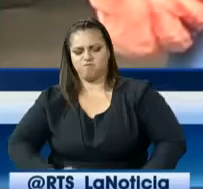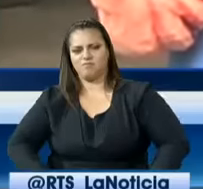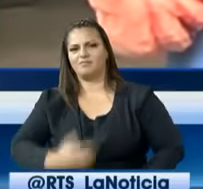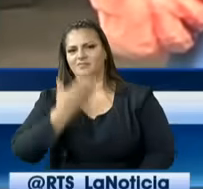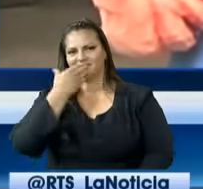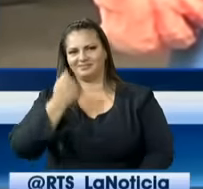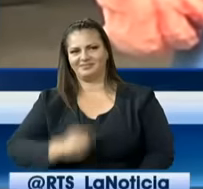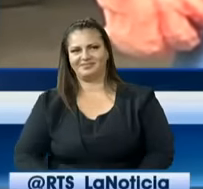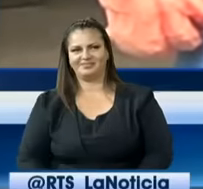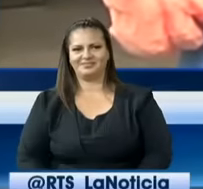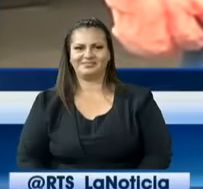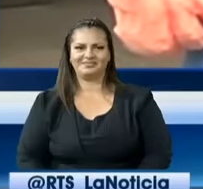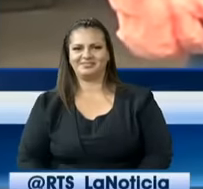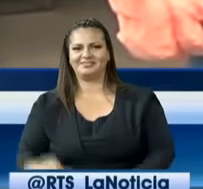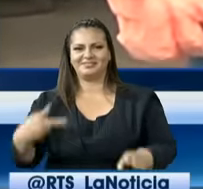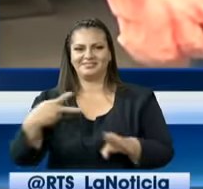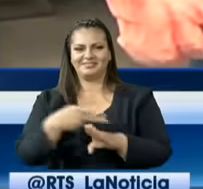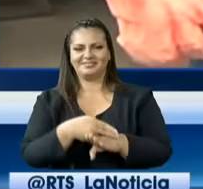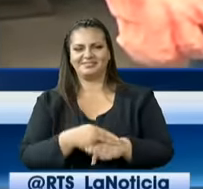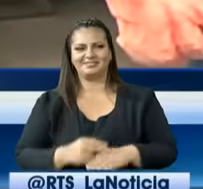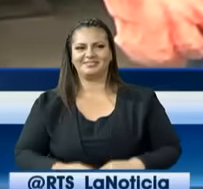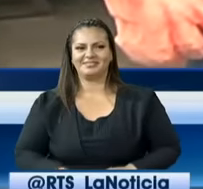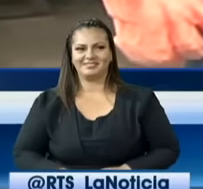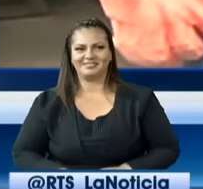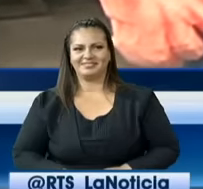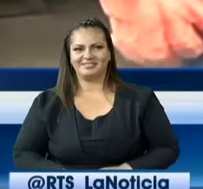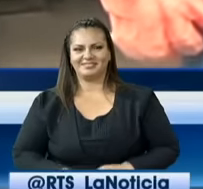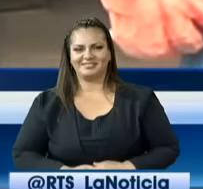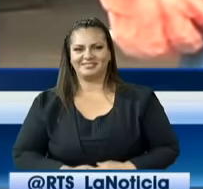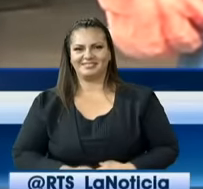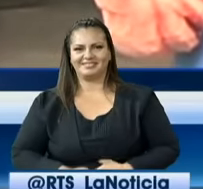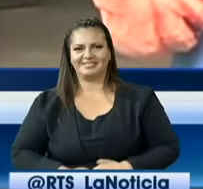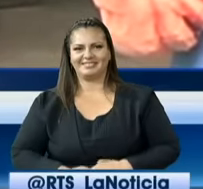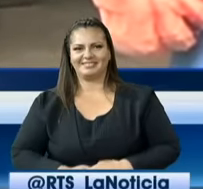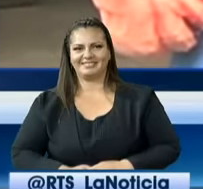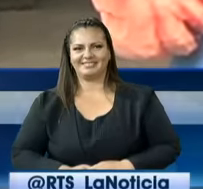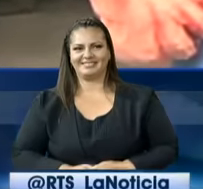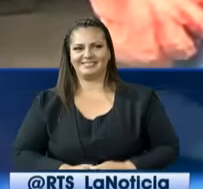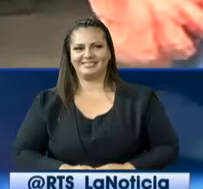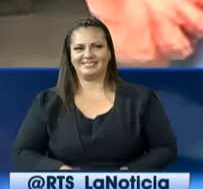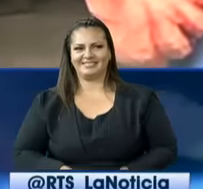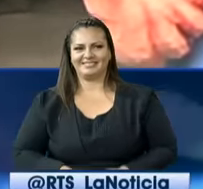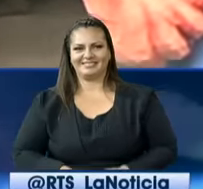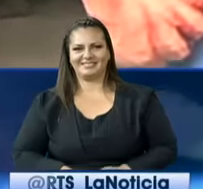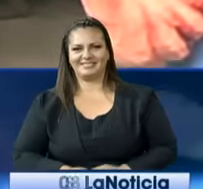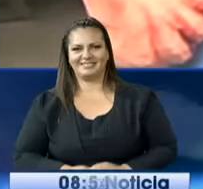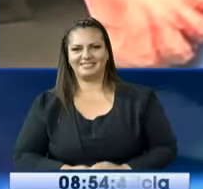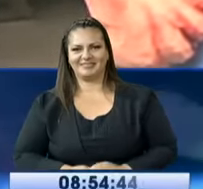Nos vamos a un corte comercial, amigos. Consígase un hombre rana. Y ahí hablamos.